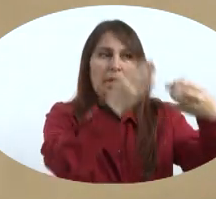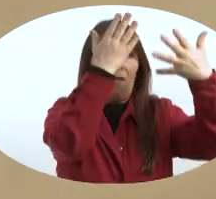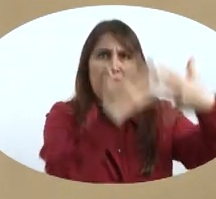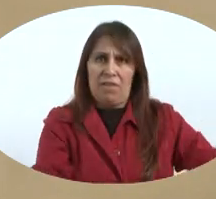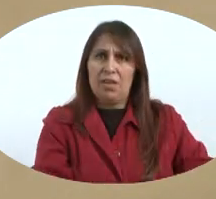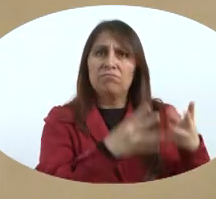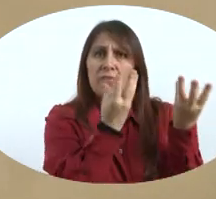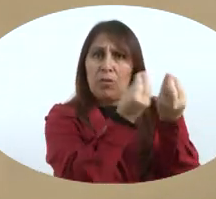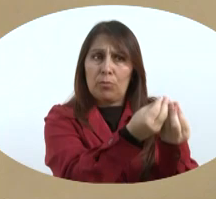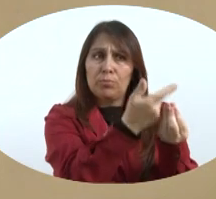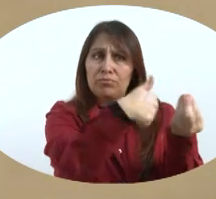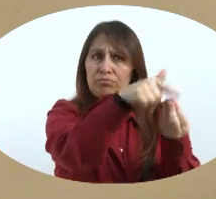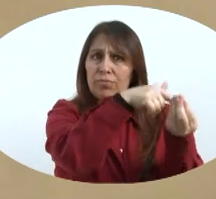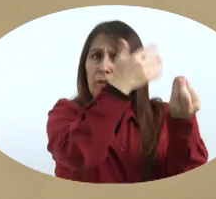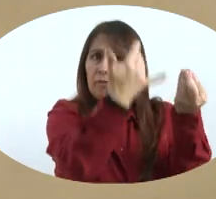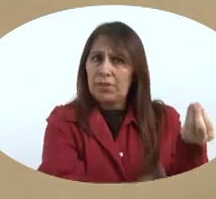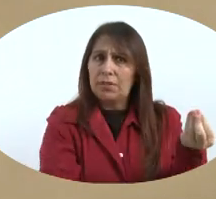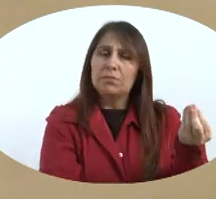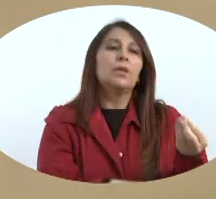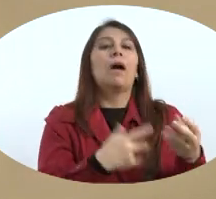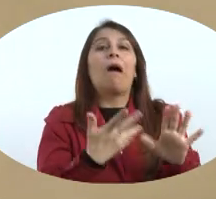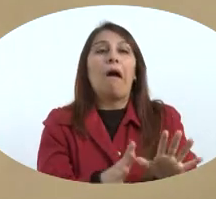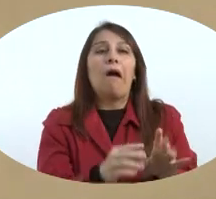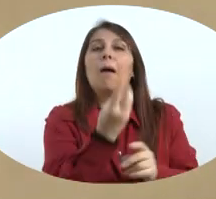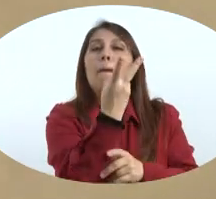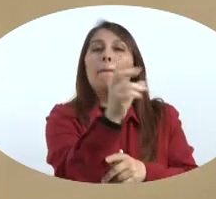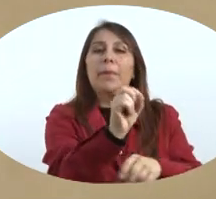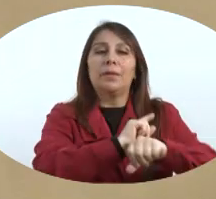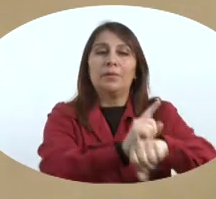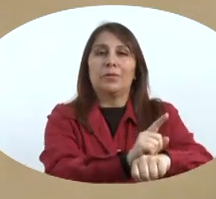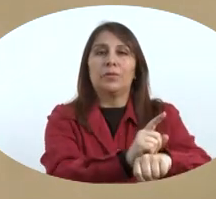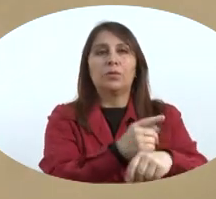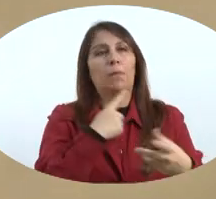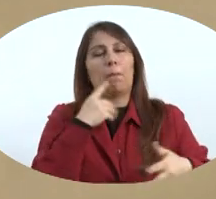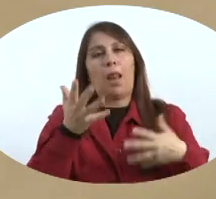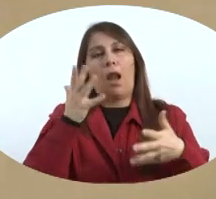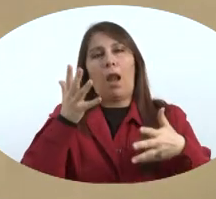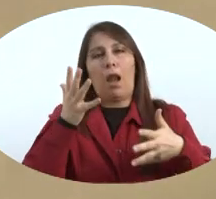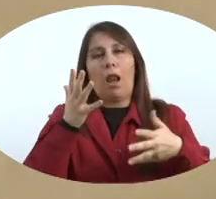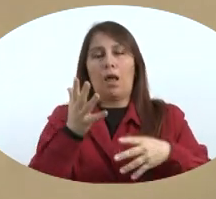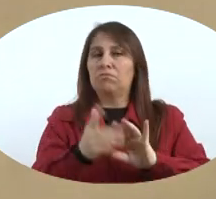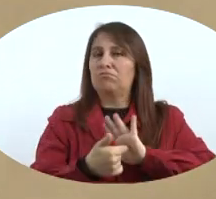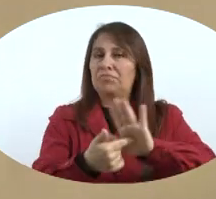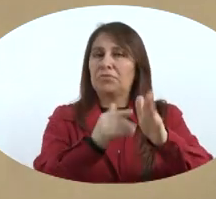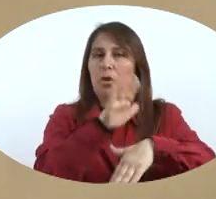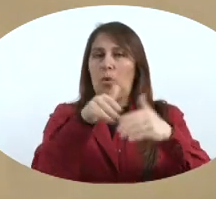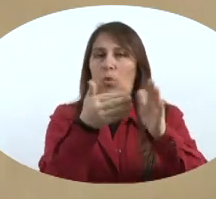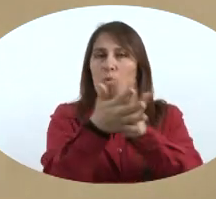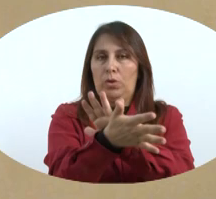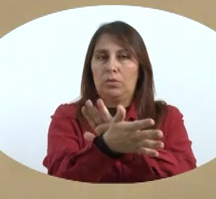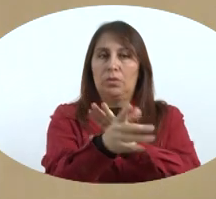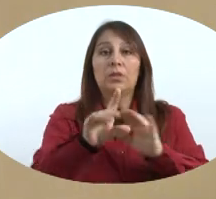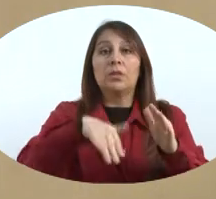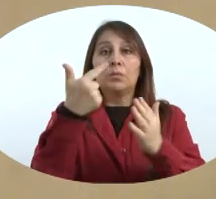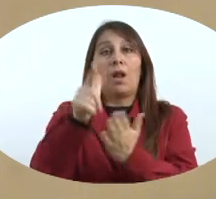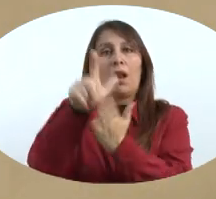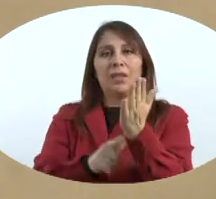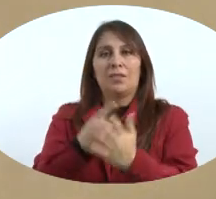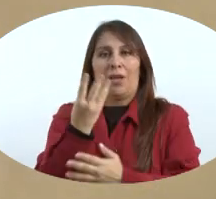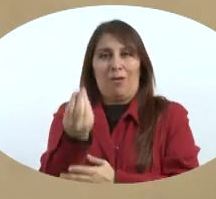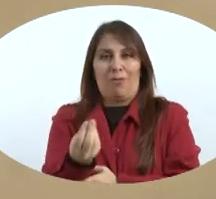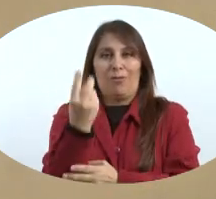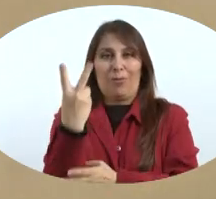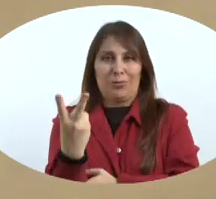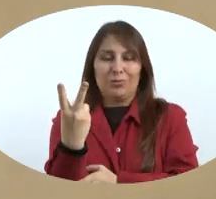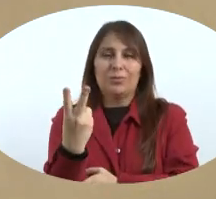finalice esta fórmula va a tener 20 minutos para realizar su presentación y una vez finaliza continuar la lista número 2 que está